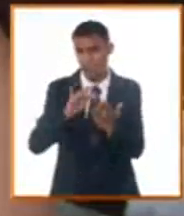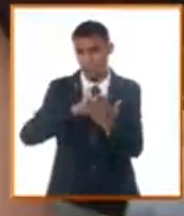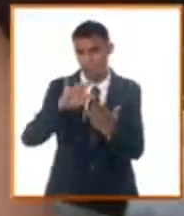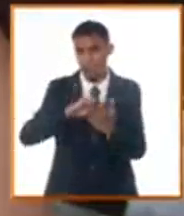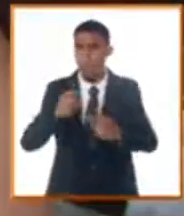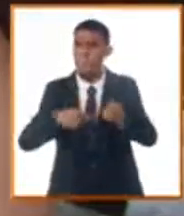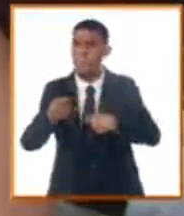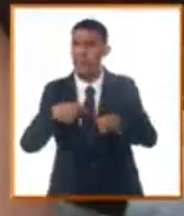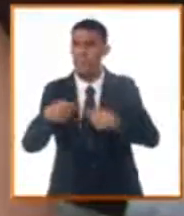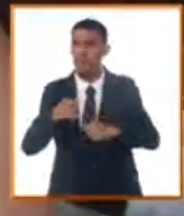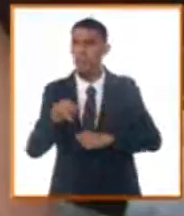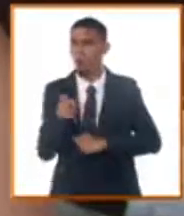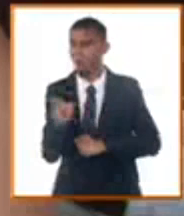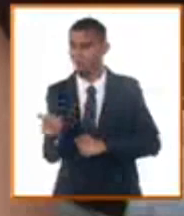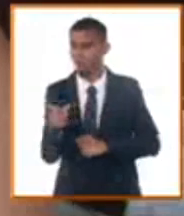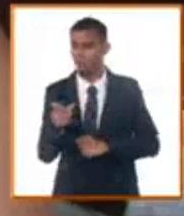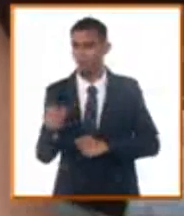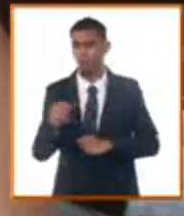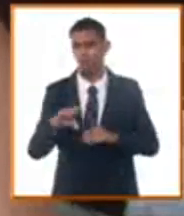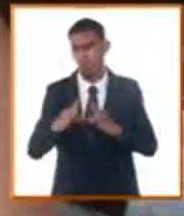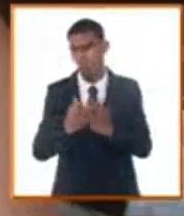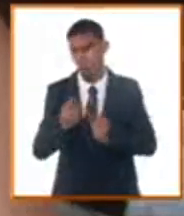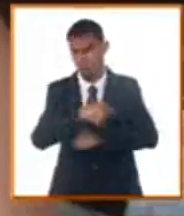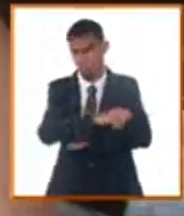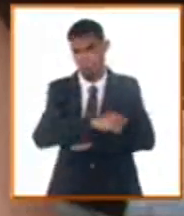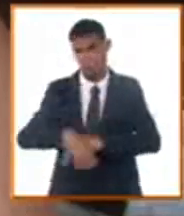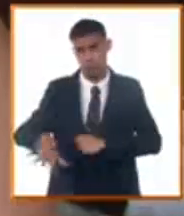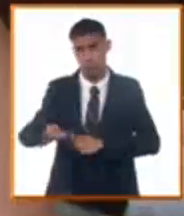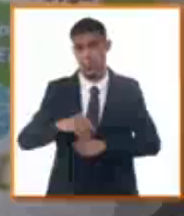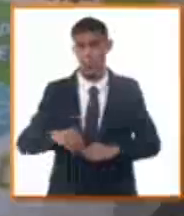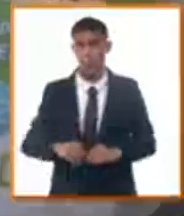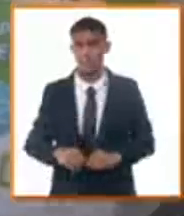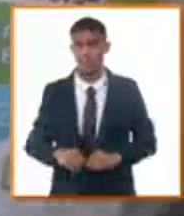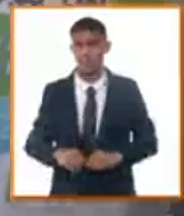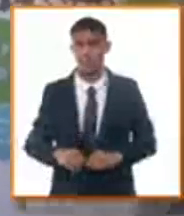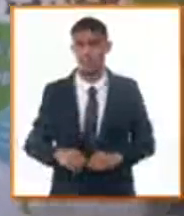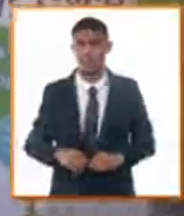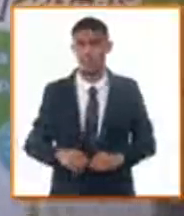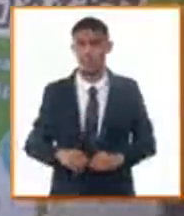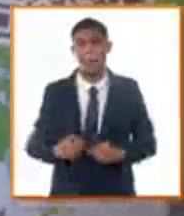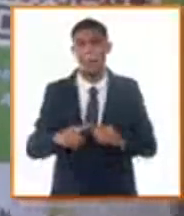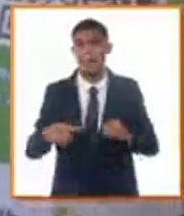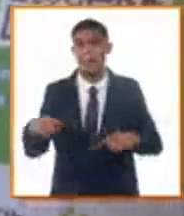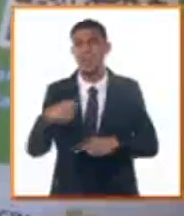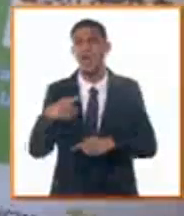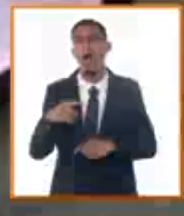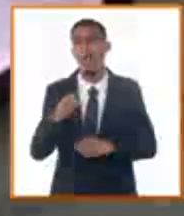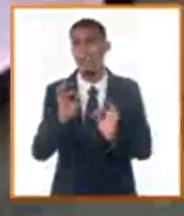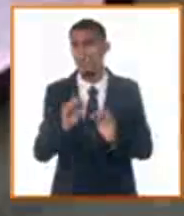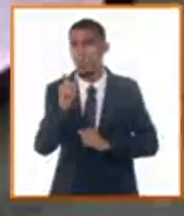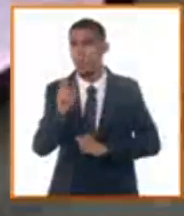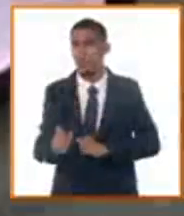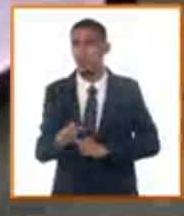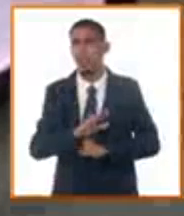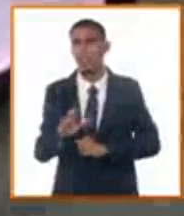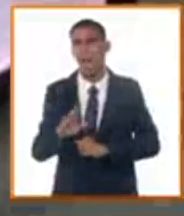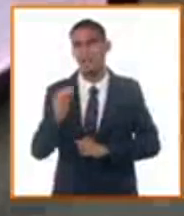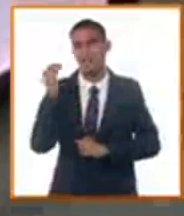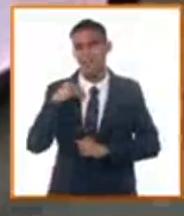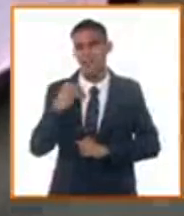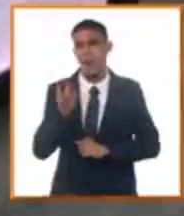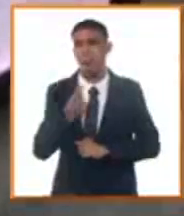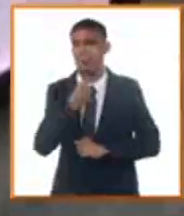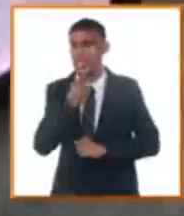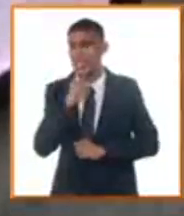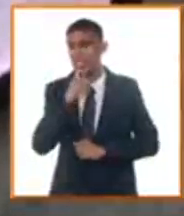ventas por tarjeta magnética a toda la población pinera, de cara principalmente para todos aquellos consumidores que son ya de avanzada edad, que no